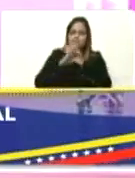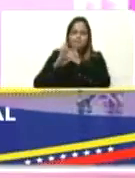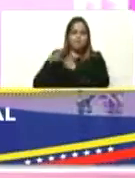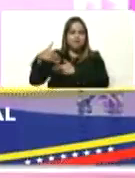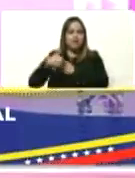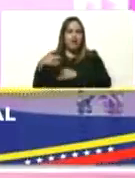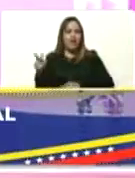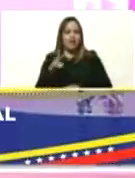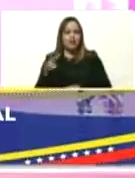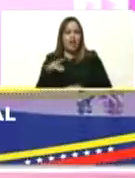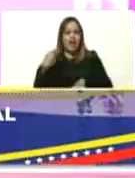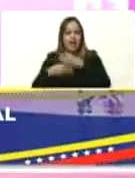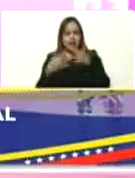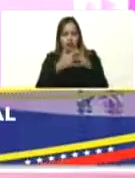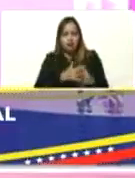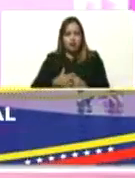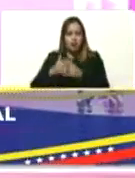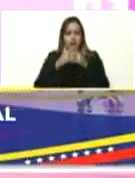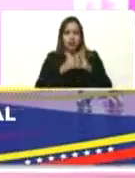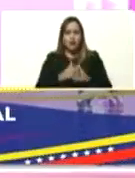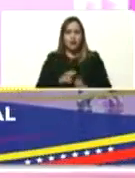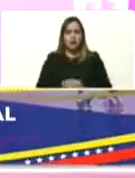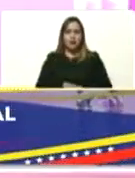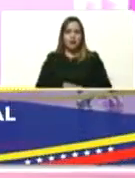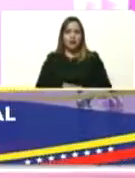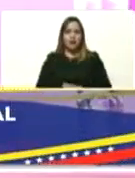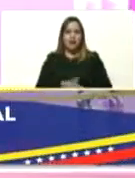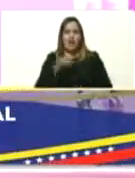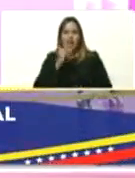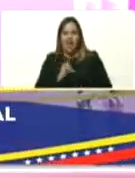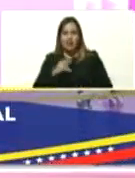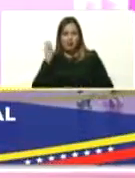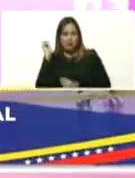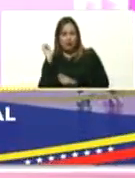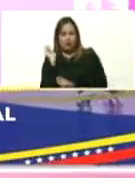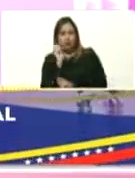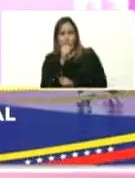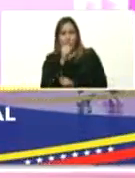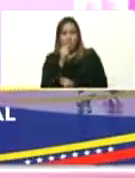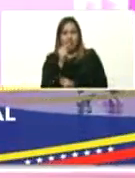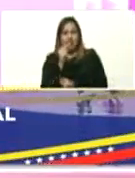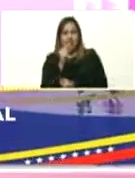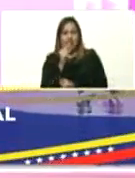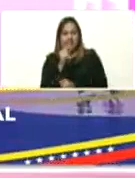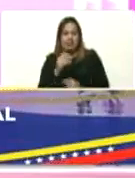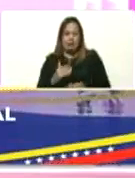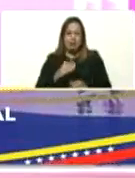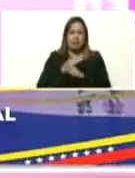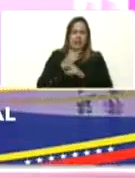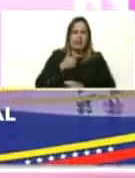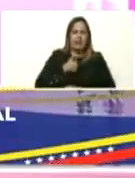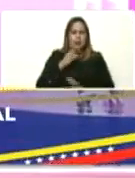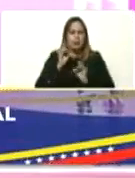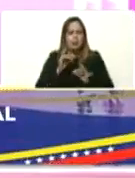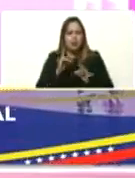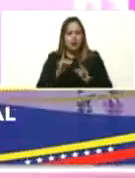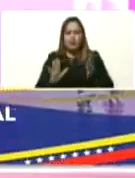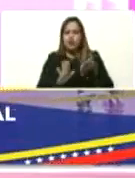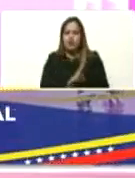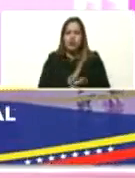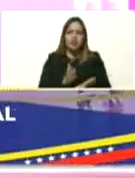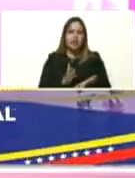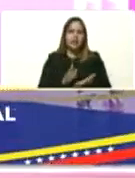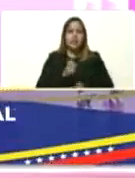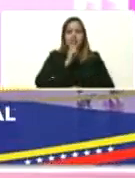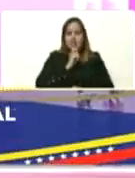del imperialismo norteamericano no solamente ha tirado un dardo certero a todo lo que es la complejidad